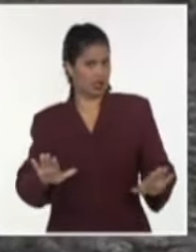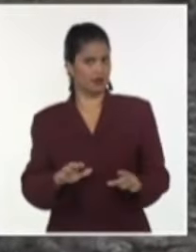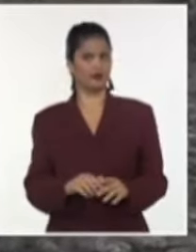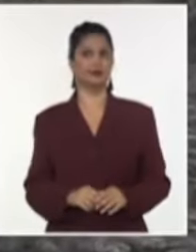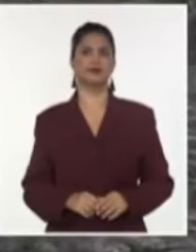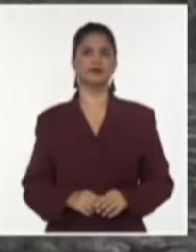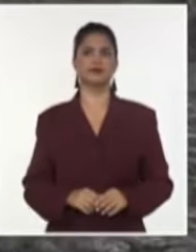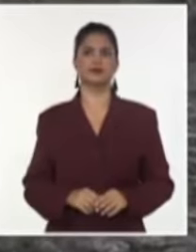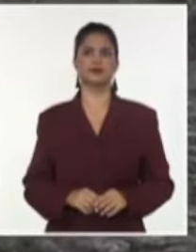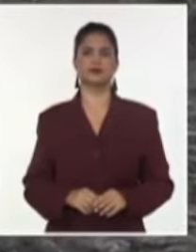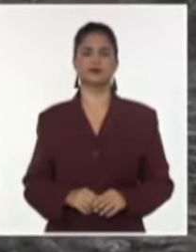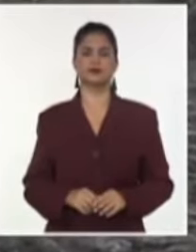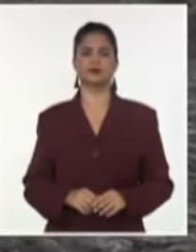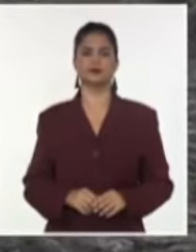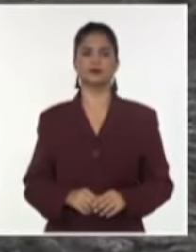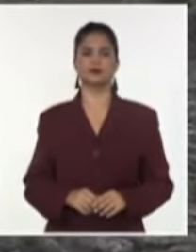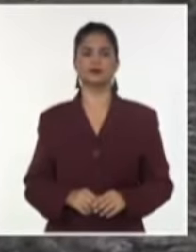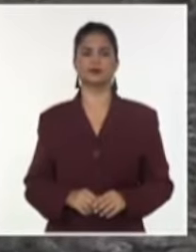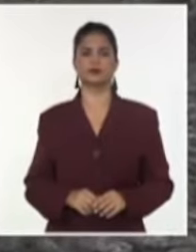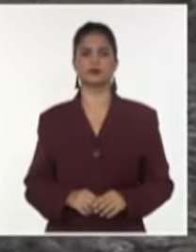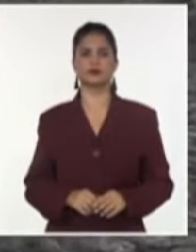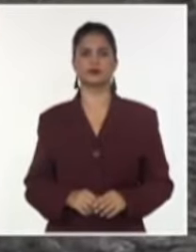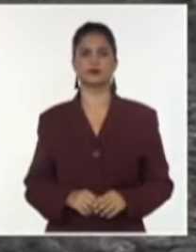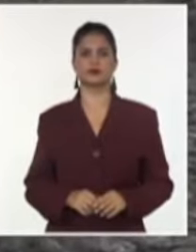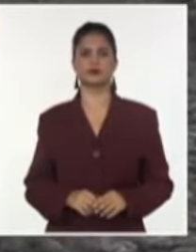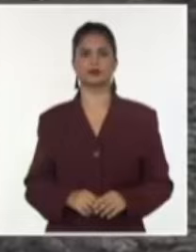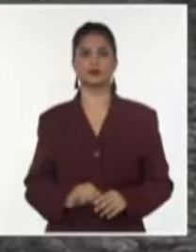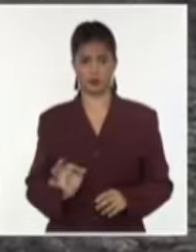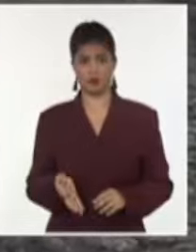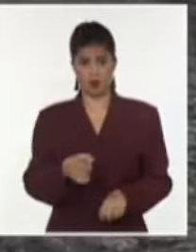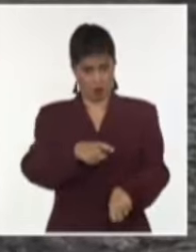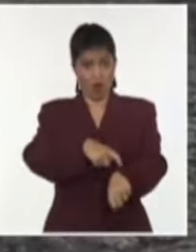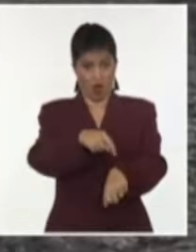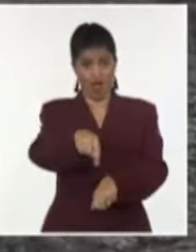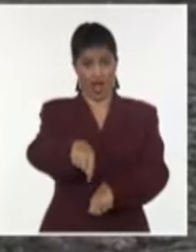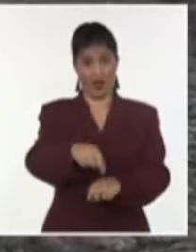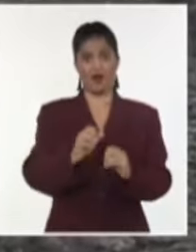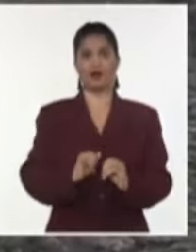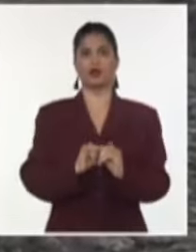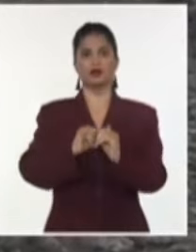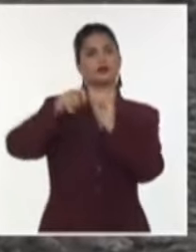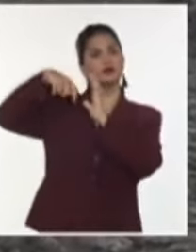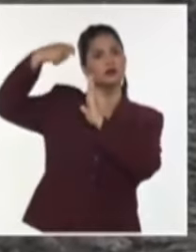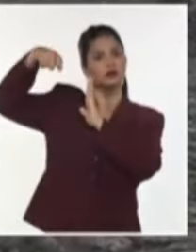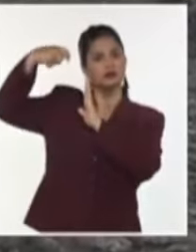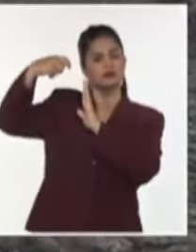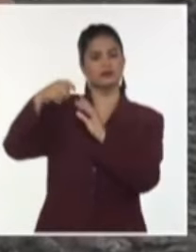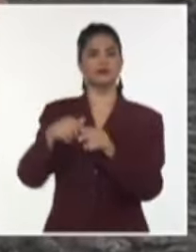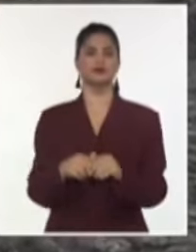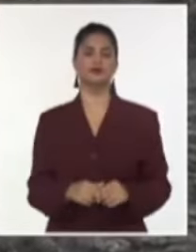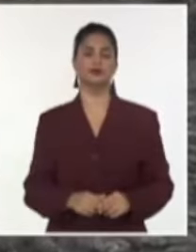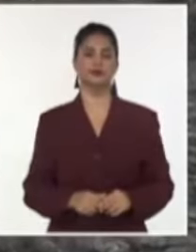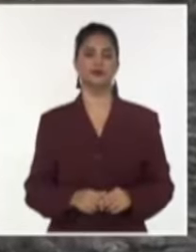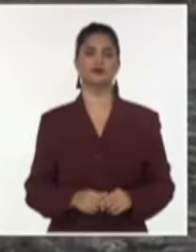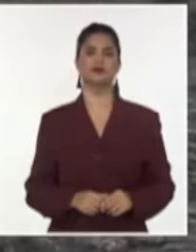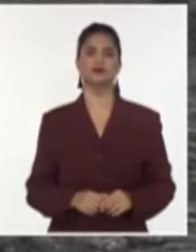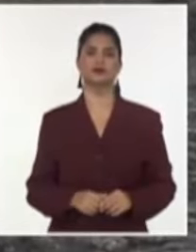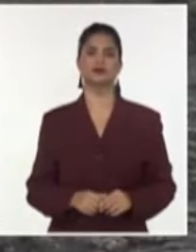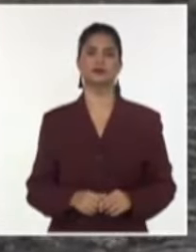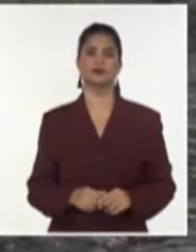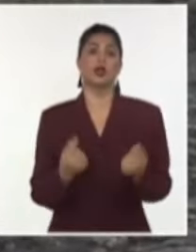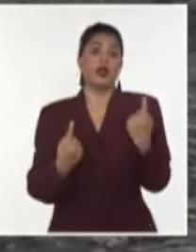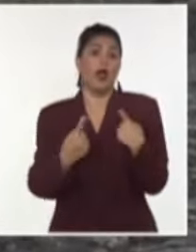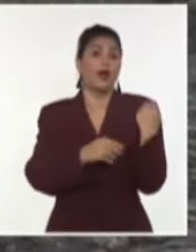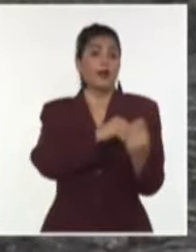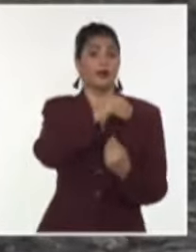Juventud, donde nos encontramos en este preciso instante, y bueno, de suceder cualquier otro evento, nosotros